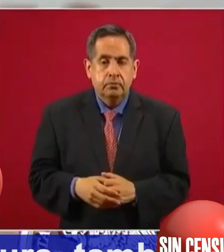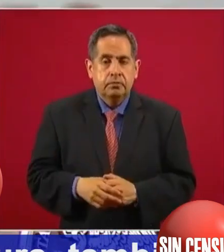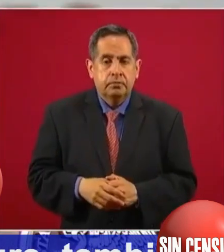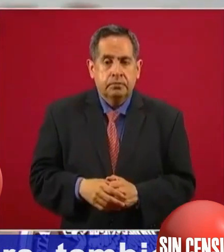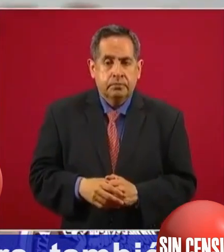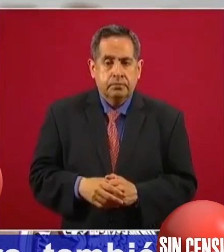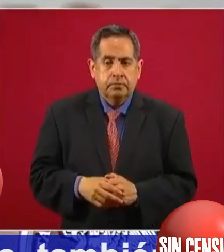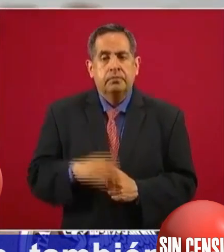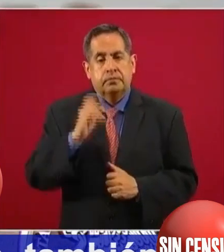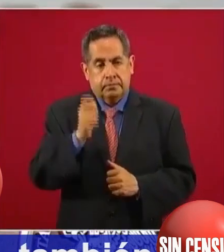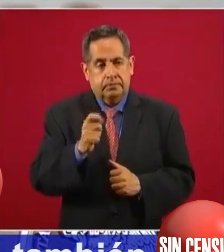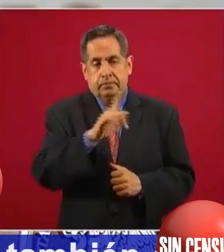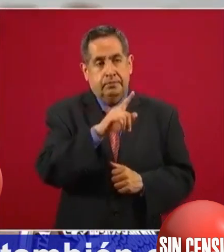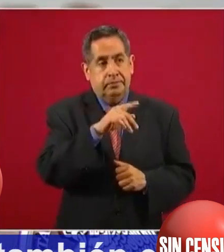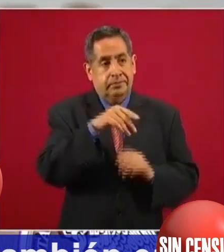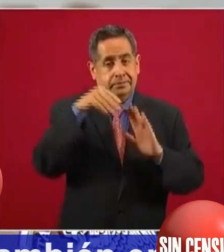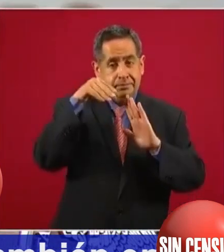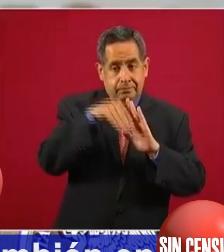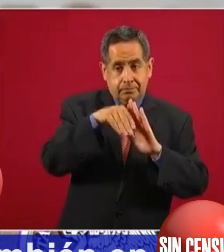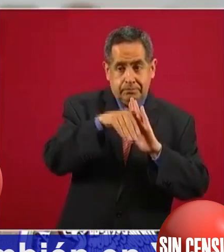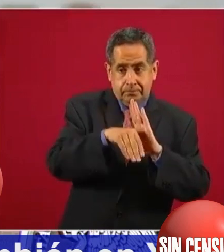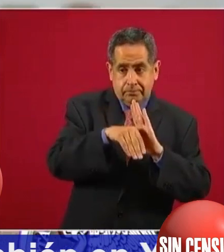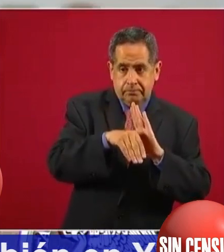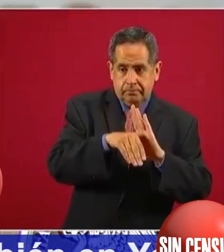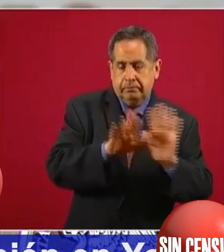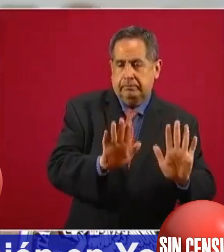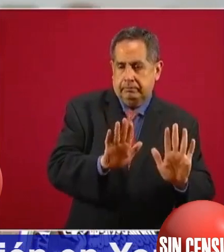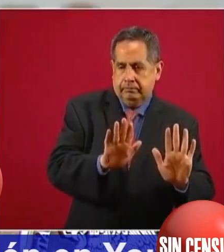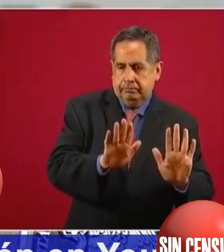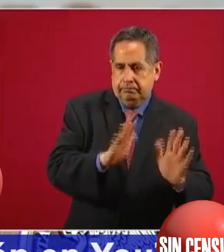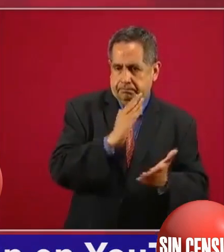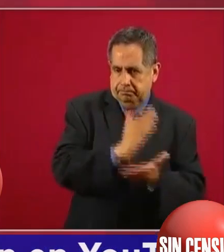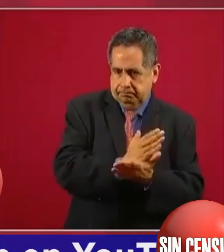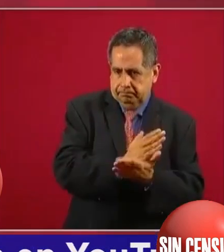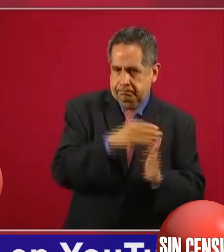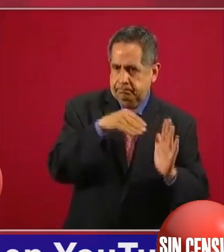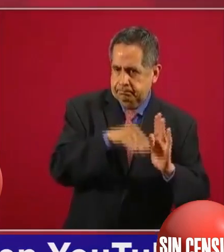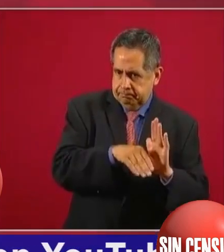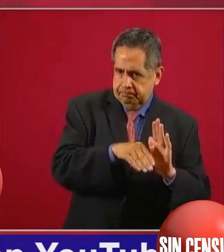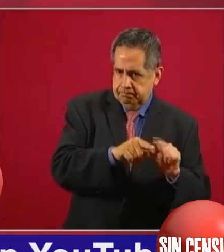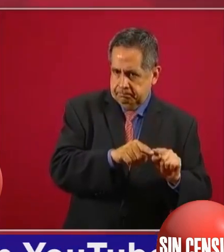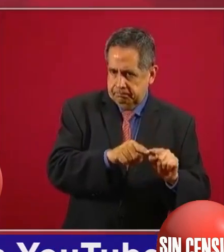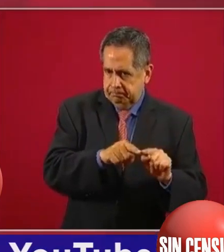Entonces ya se detuvo la pérdida de empleos formales.